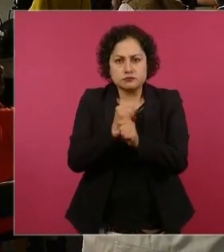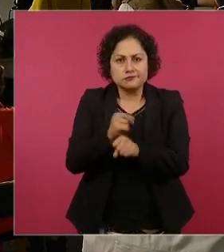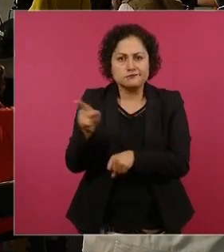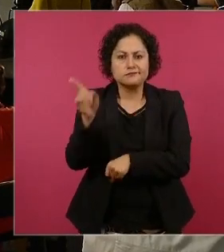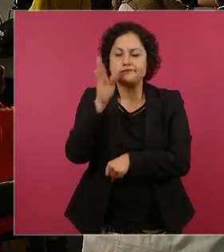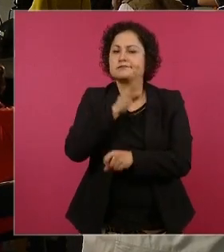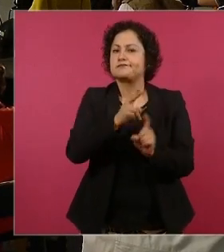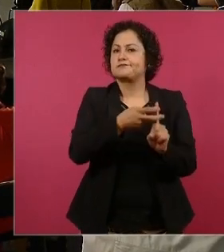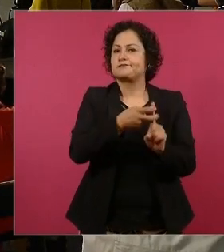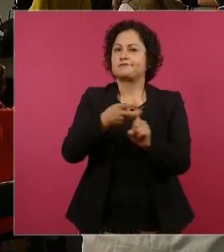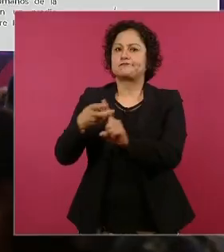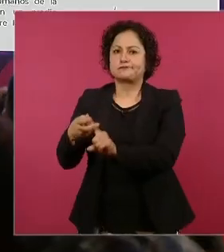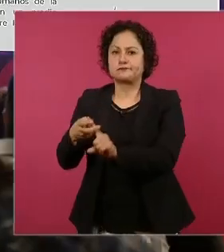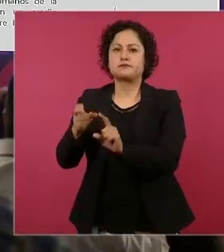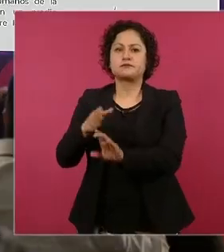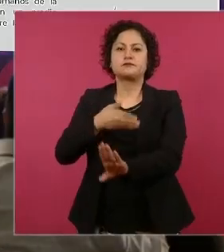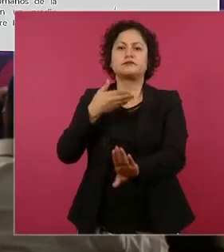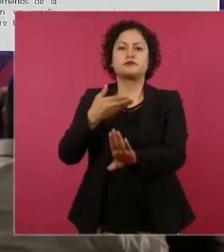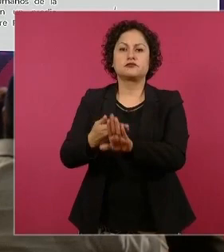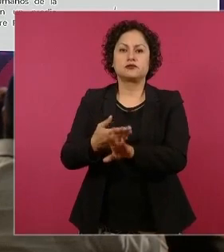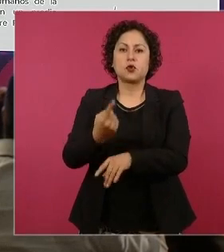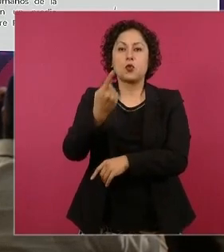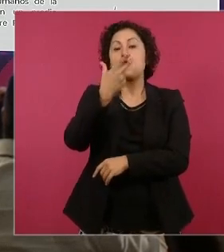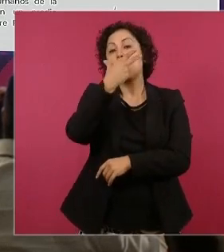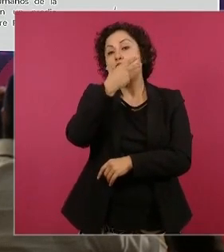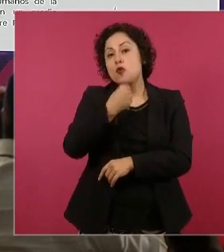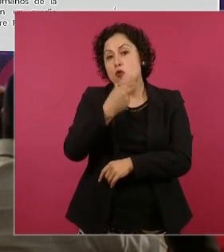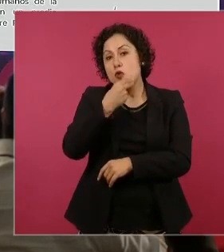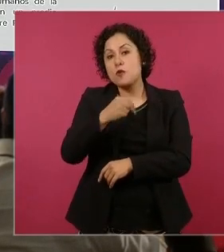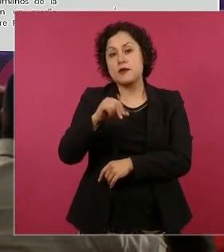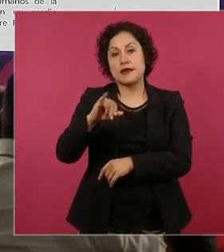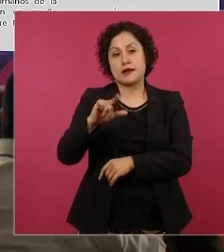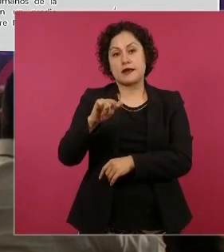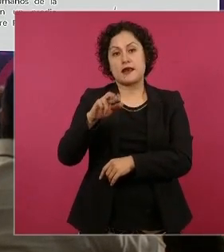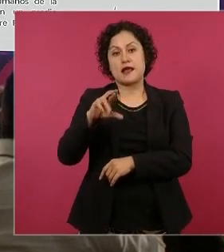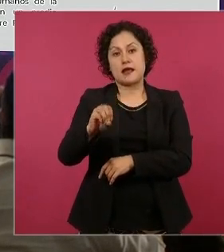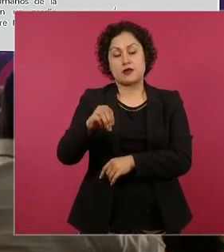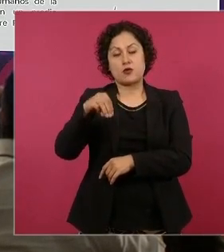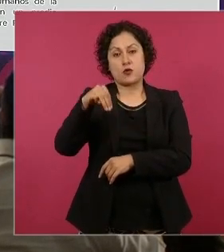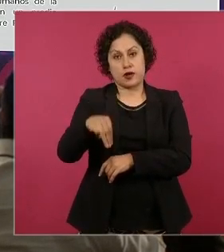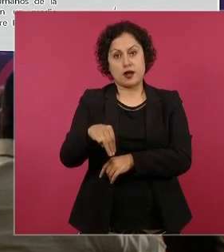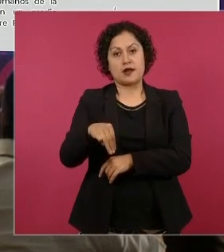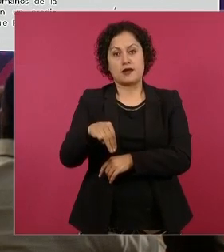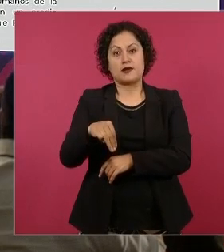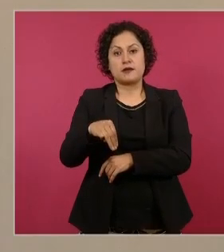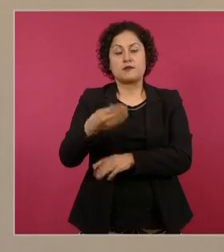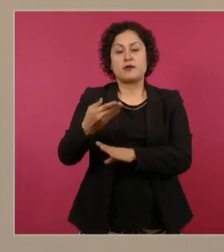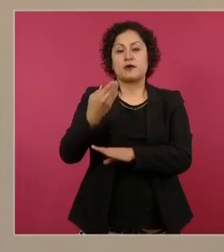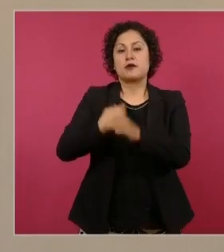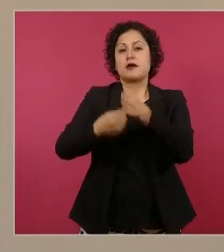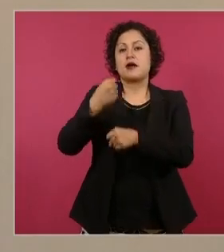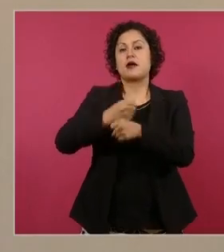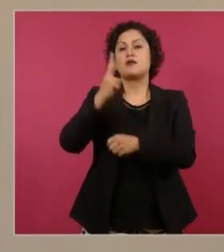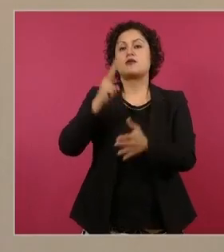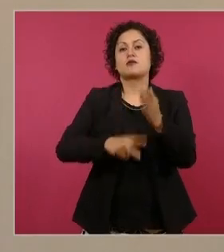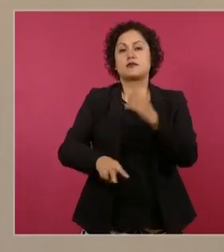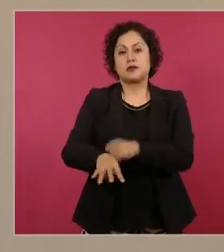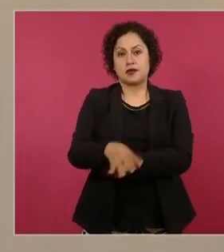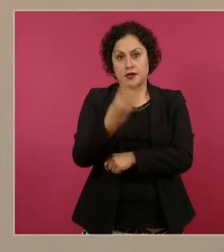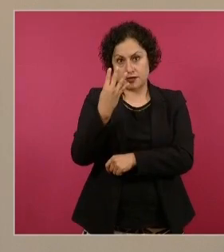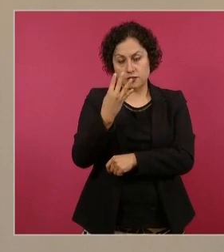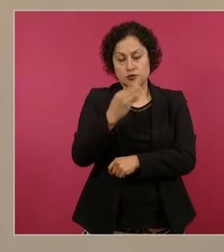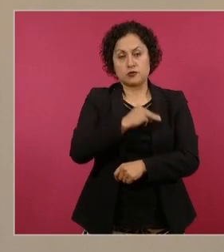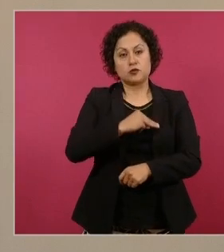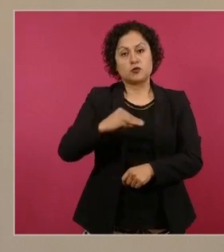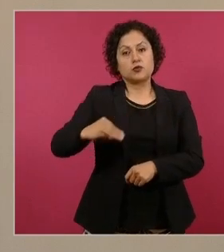agravado cometido en perjuicio de un comerciante de nombre Hilario N., esto en el 2014, en el